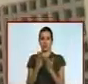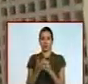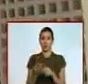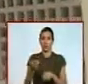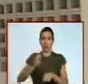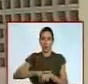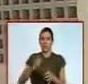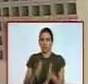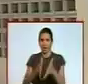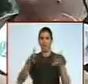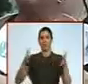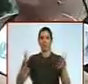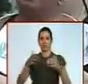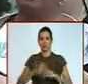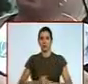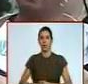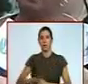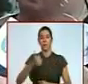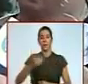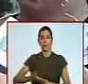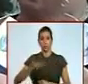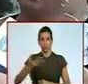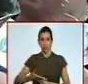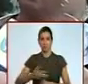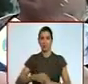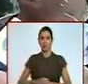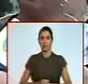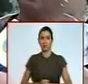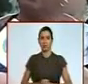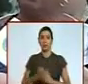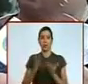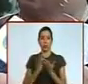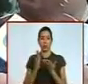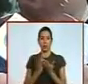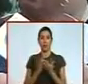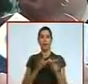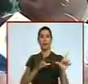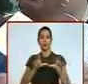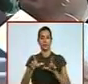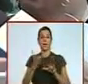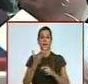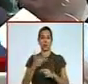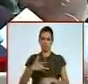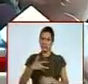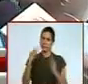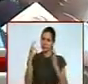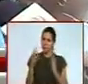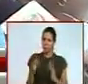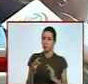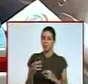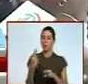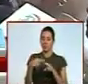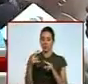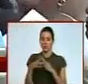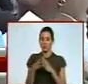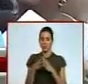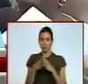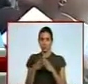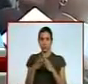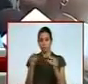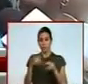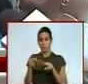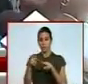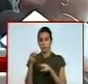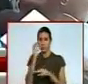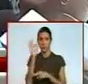duplica su capacidad. Pero lo más importante, las escuelas están aptas cuando la escuela es segura para nuestros niños y nuestras niñas.